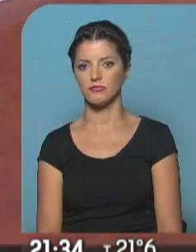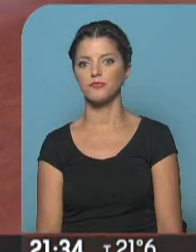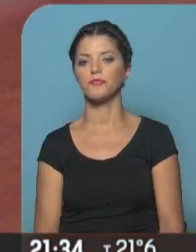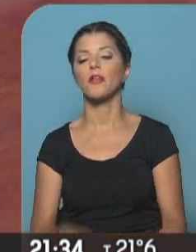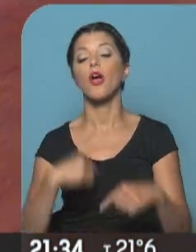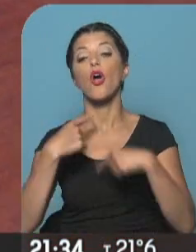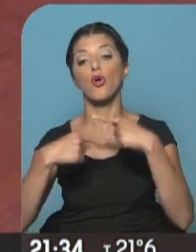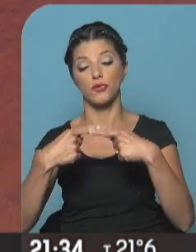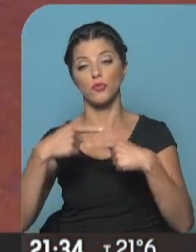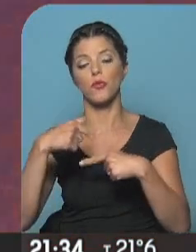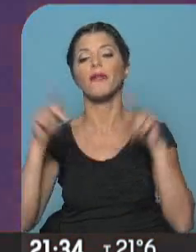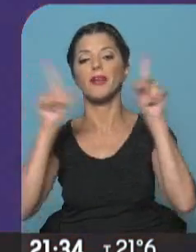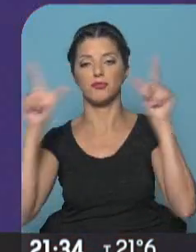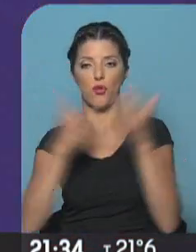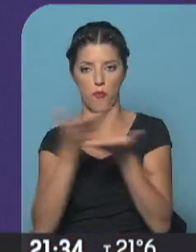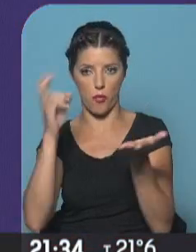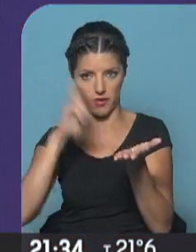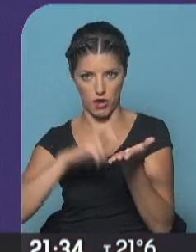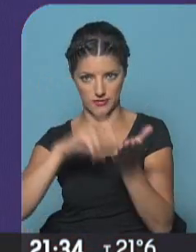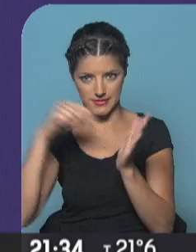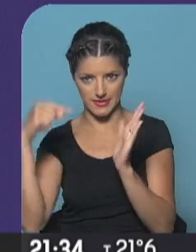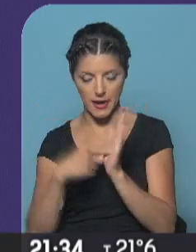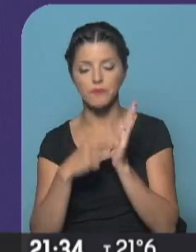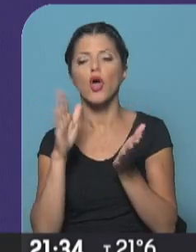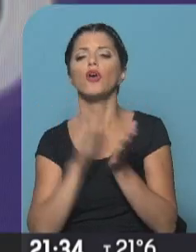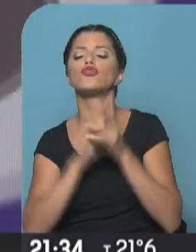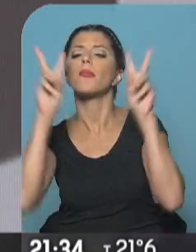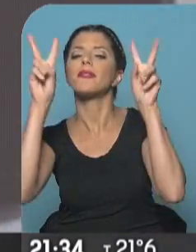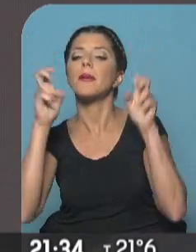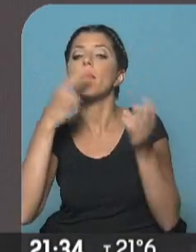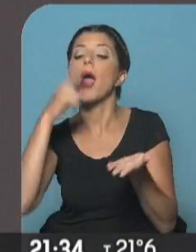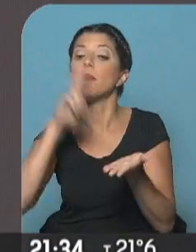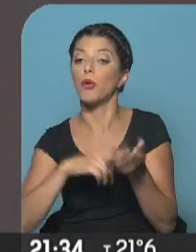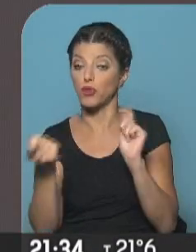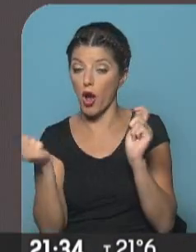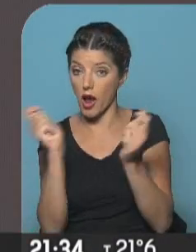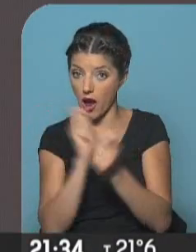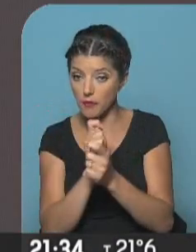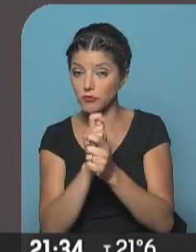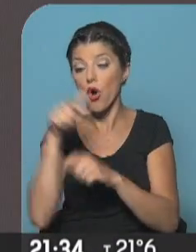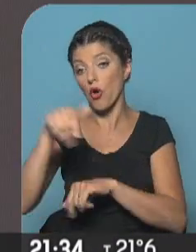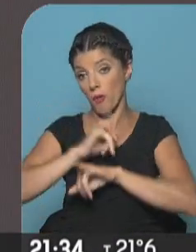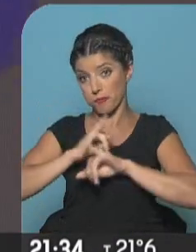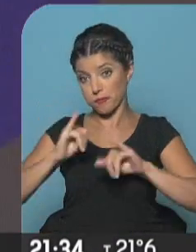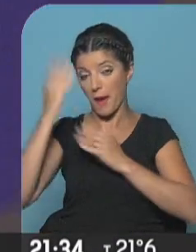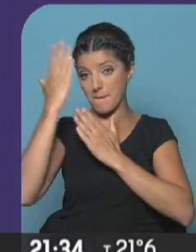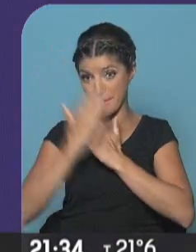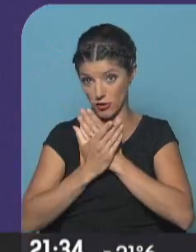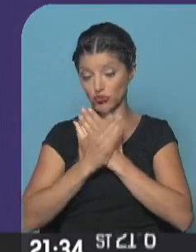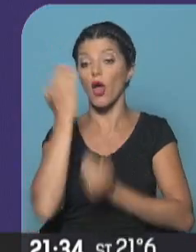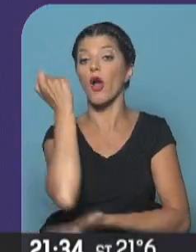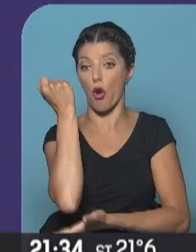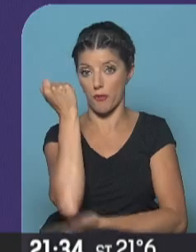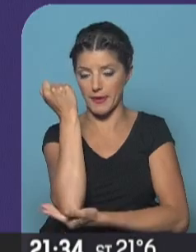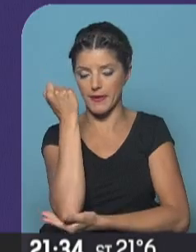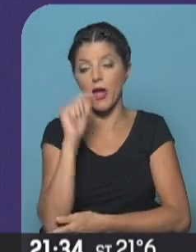Seguimos en el noticiero central de la televisión pública argentina y volvemos al tema de la reforma tributaria anunciada hoy por el ministro de Hacienda, Nicolás Dujovne, evidentemente uno de